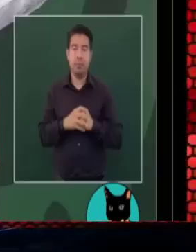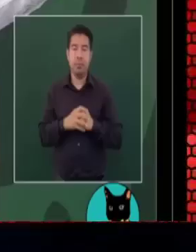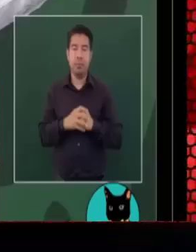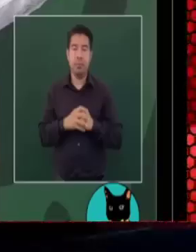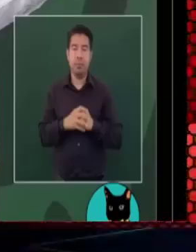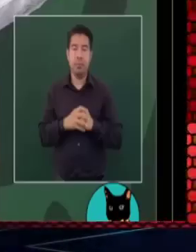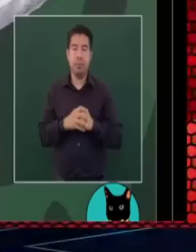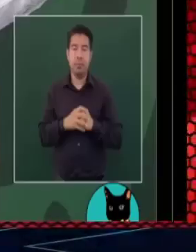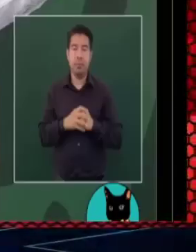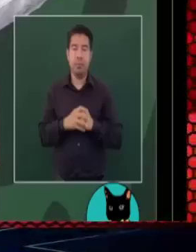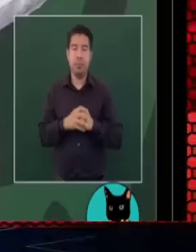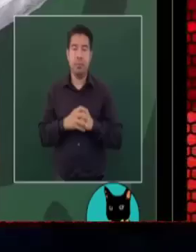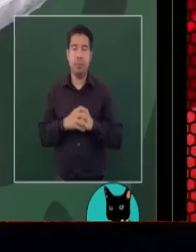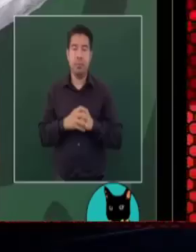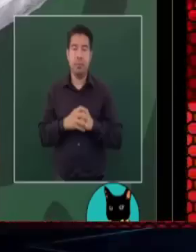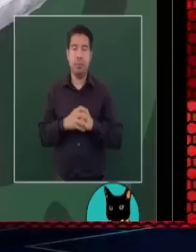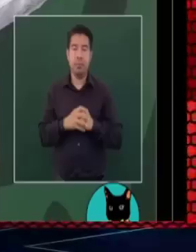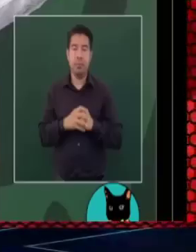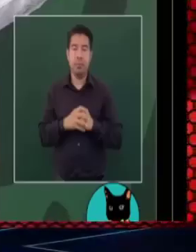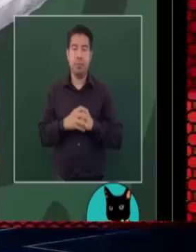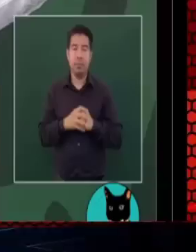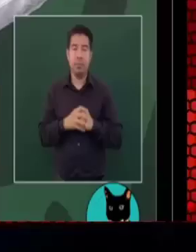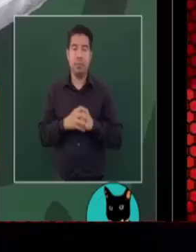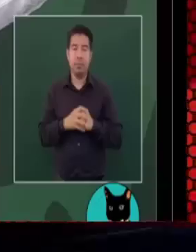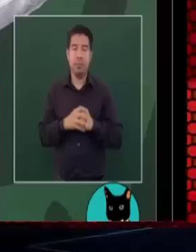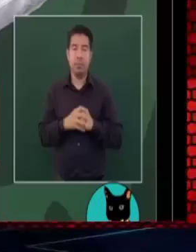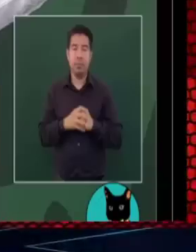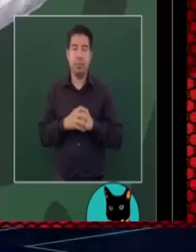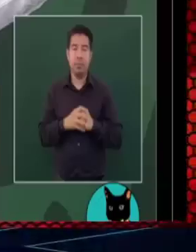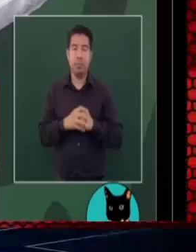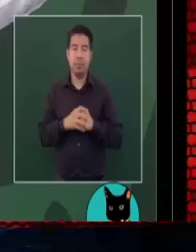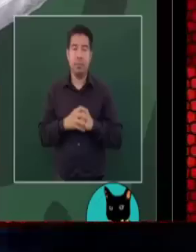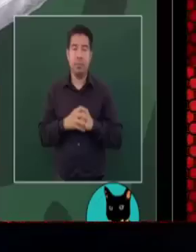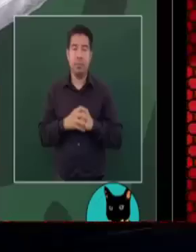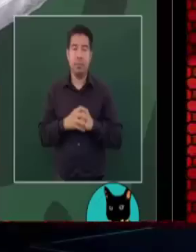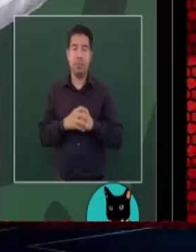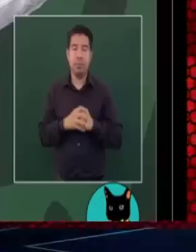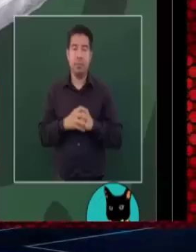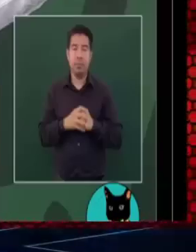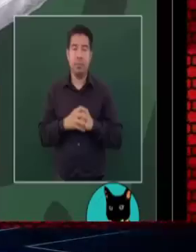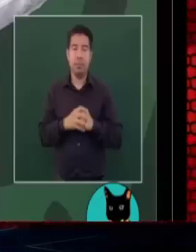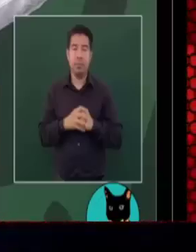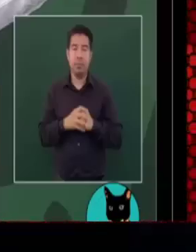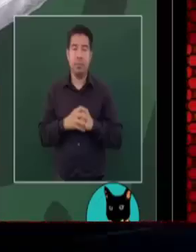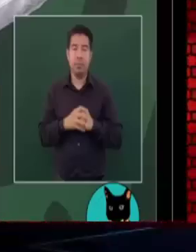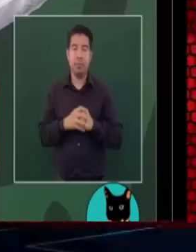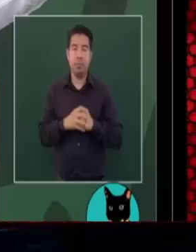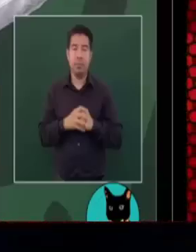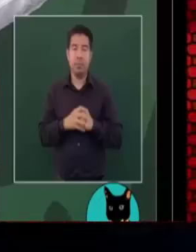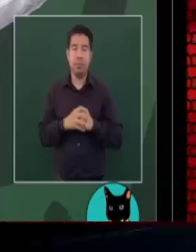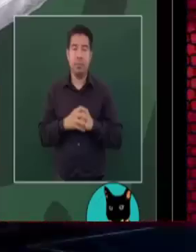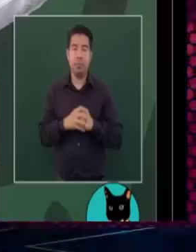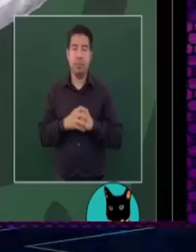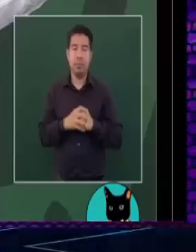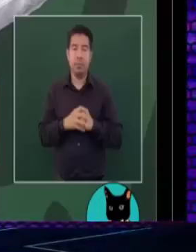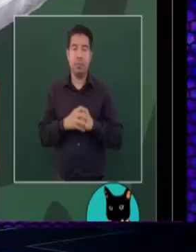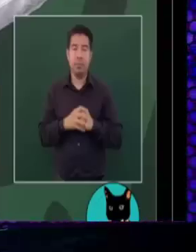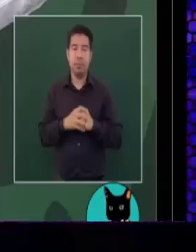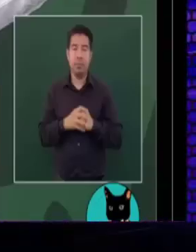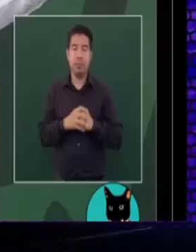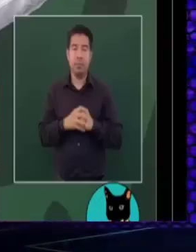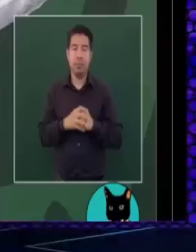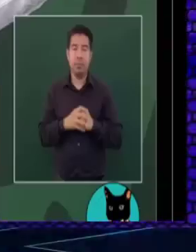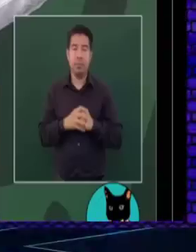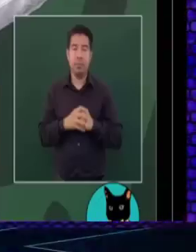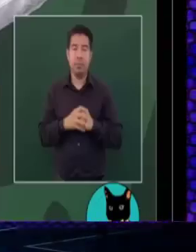inconstitucional. Con ese escrito, el presidente de la República quiere exhibir a los ministros de la Suprema Corte